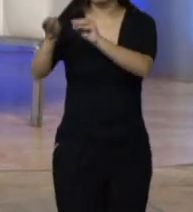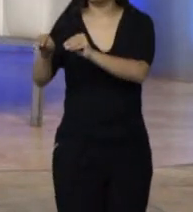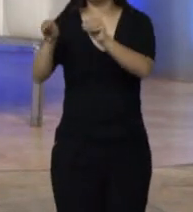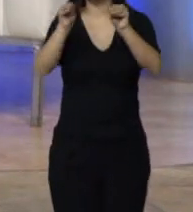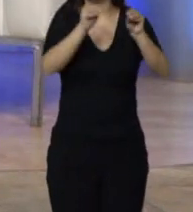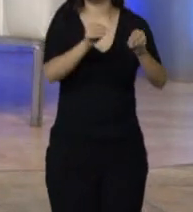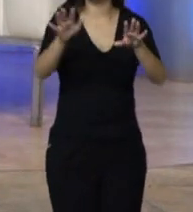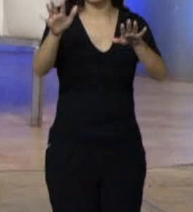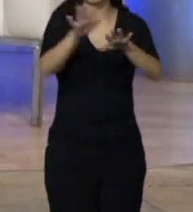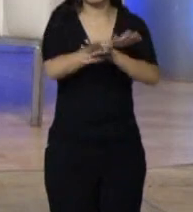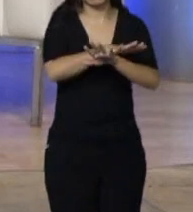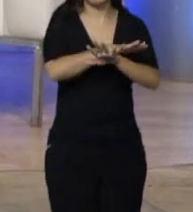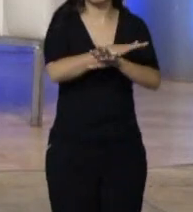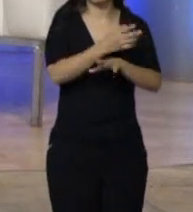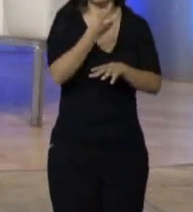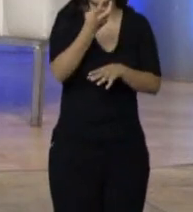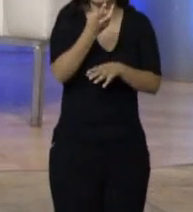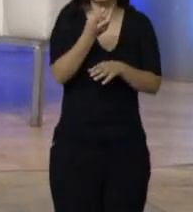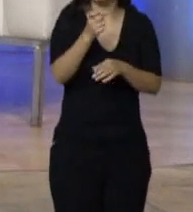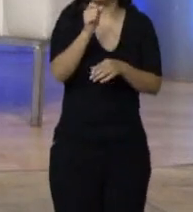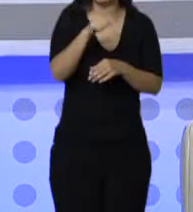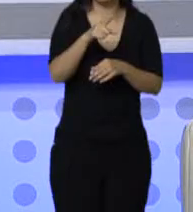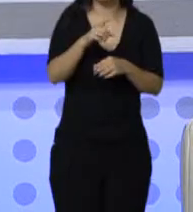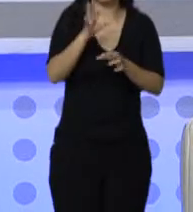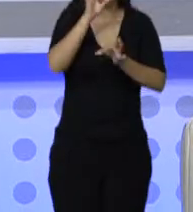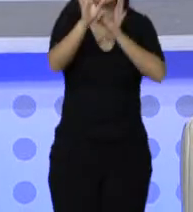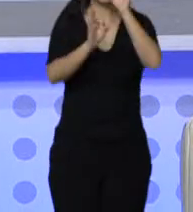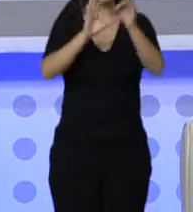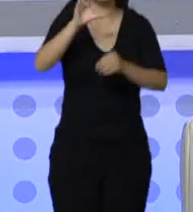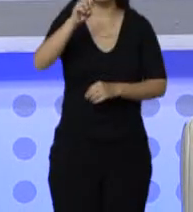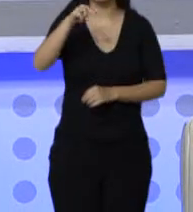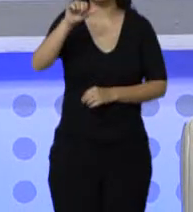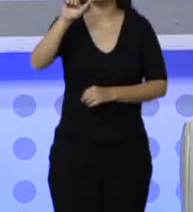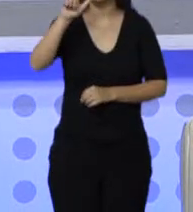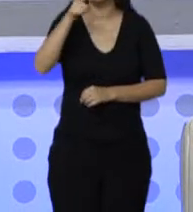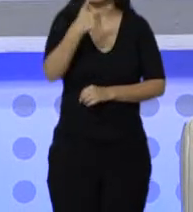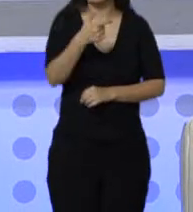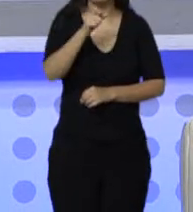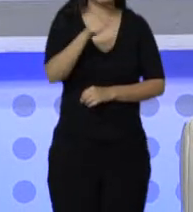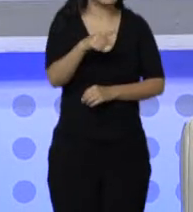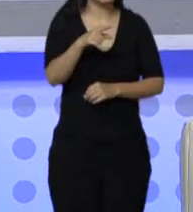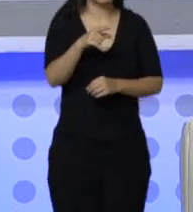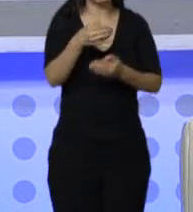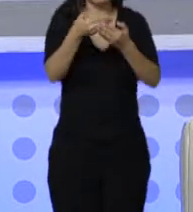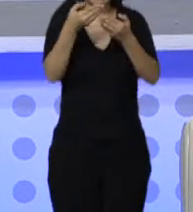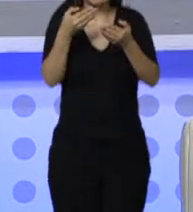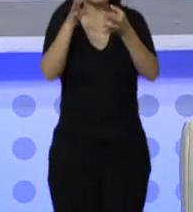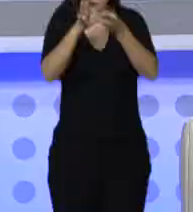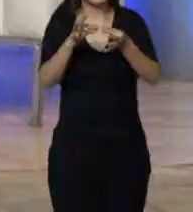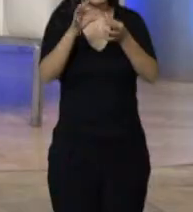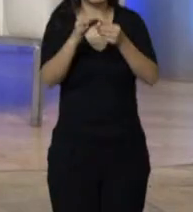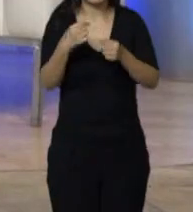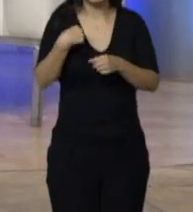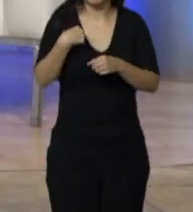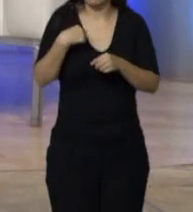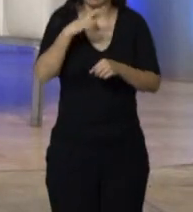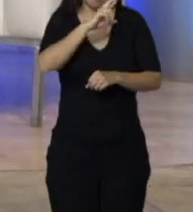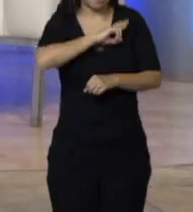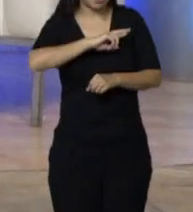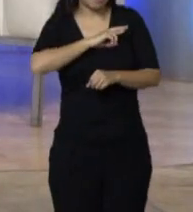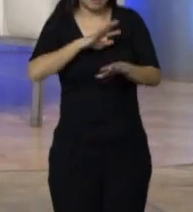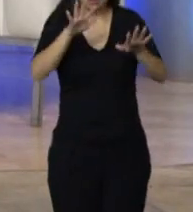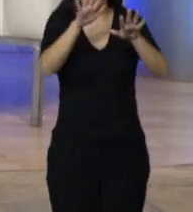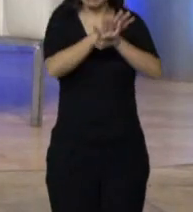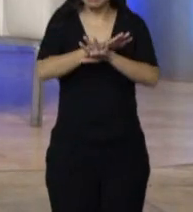emisión de noticias el canal de inicial exacto a mi hijo del de la escuela del colegio privado y lo coloca en una pública